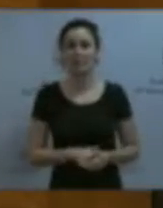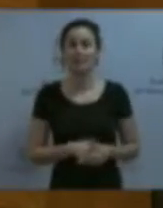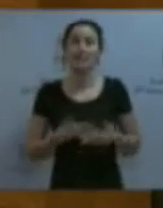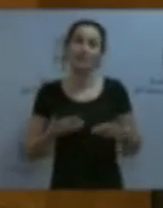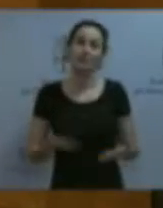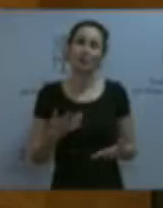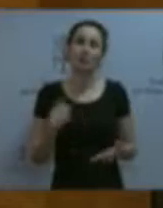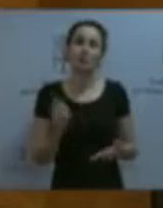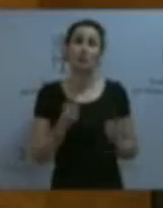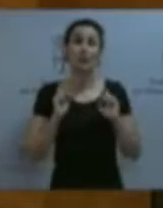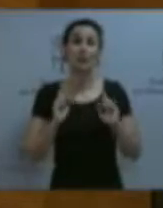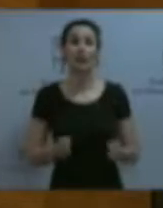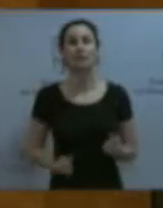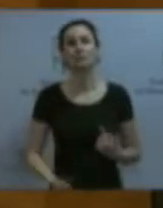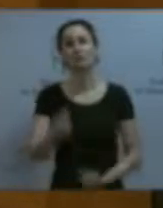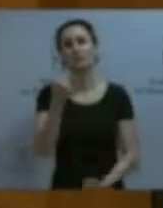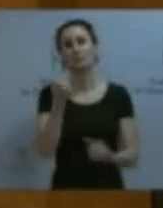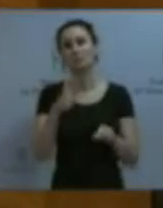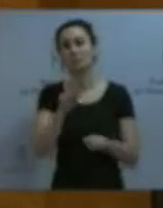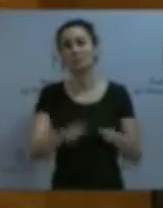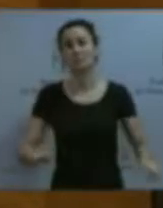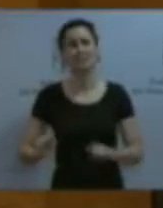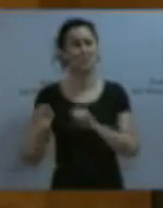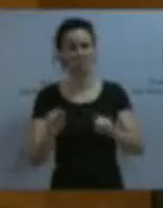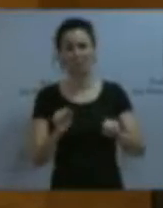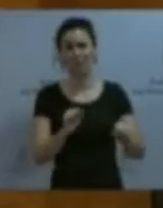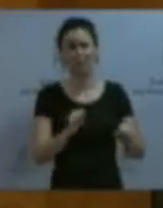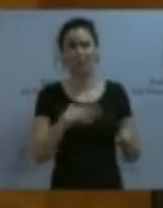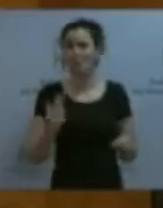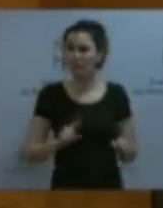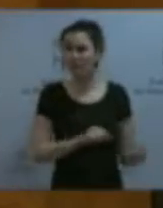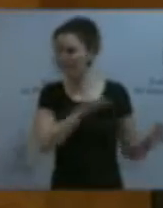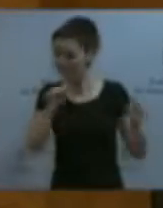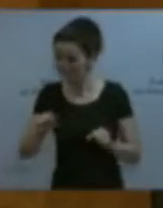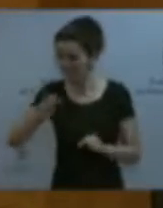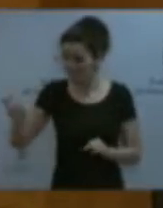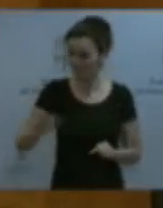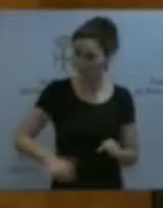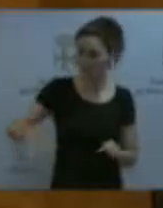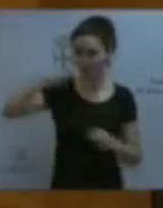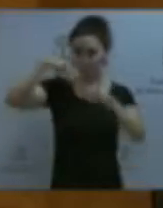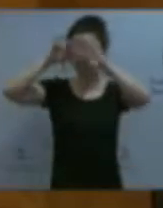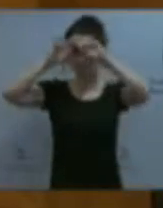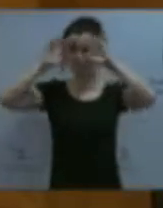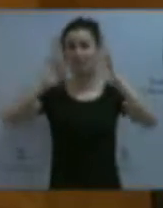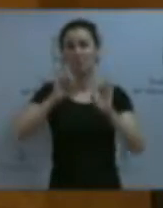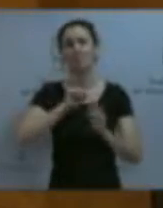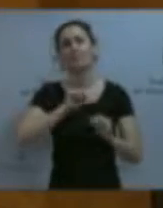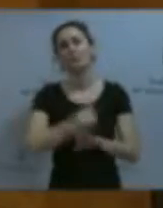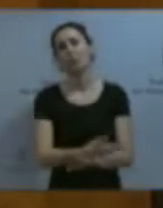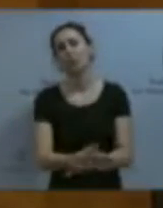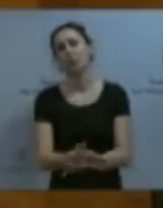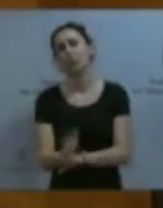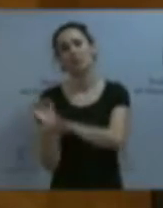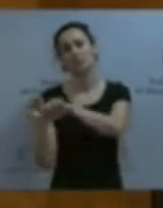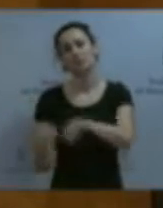teniendo casos también de personas que rechacen la derivación y que están tardando en ser intervenidas mucho más que las personas que no reciben